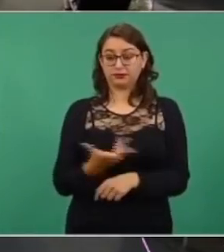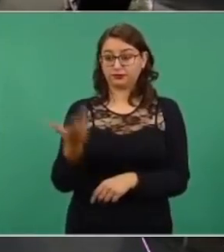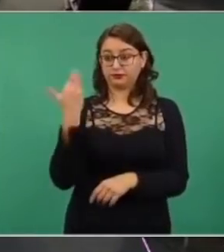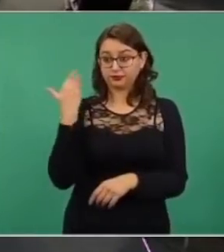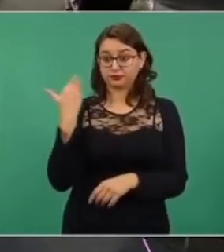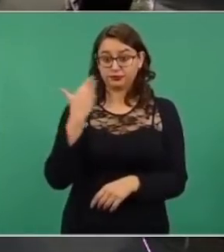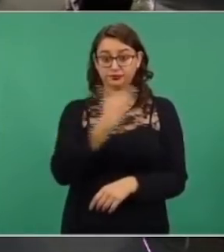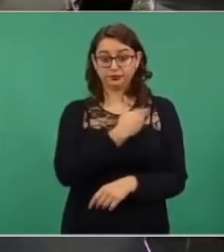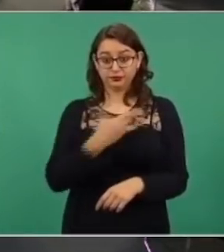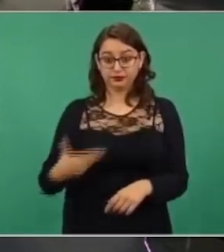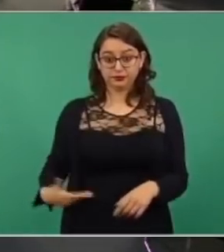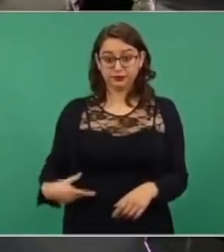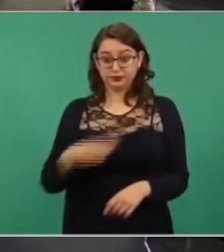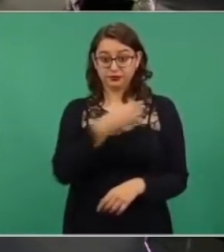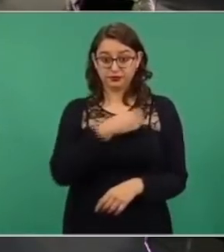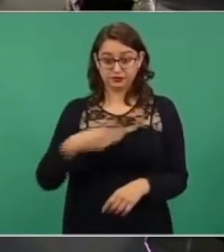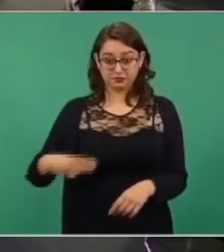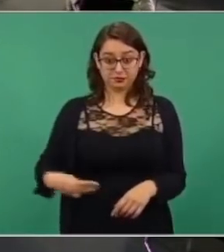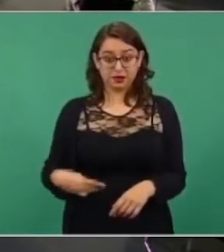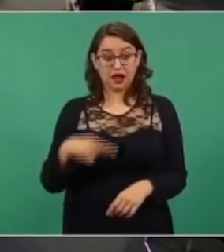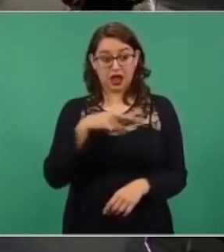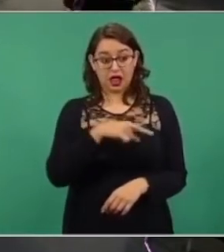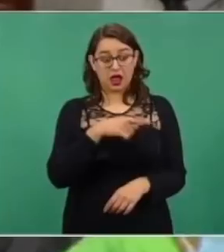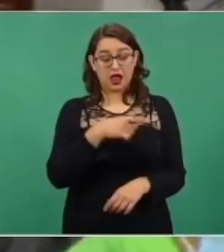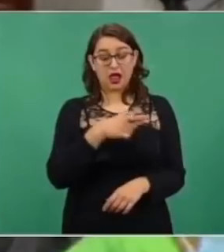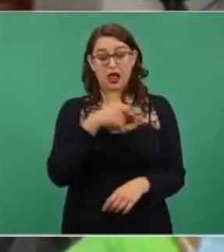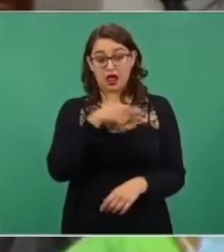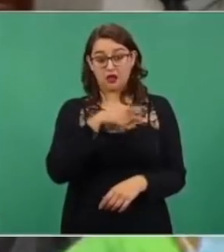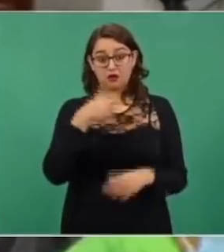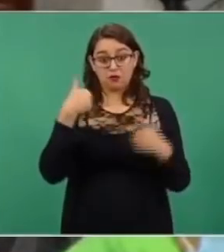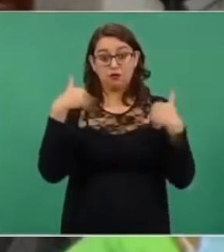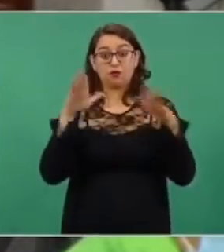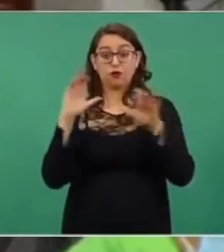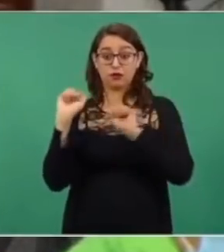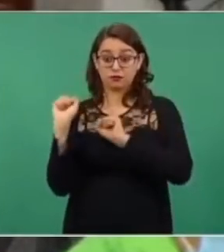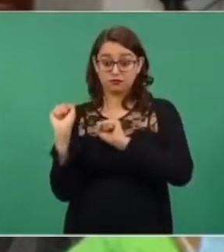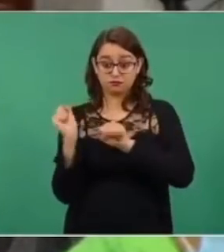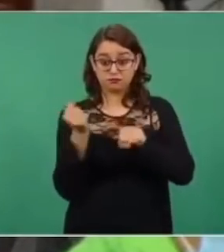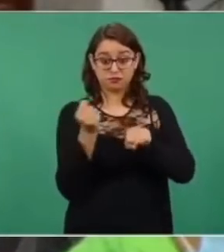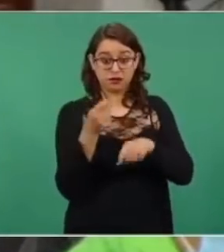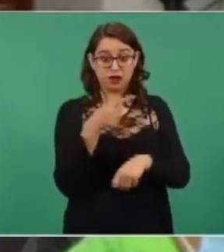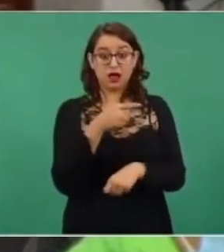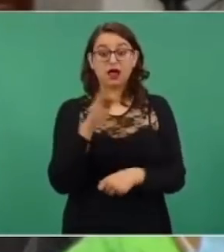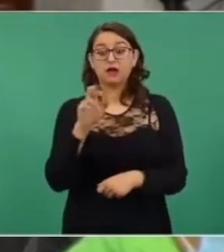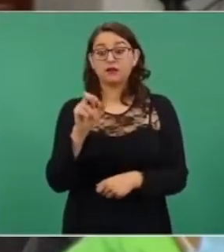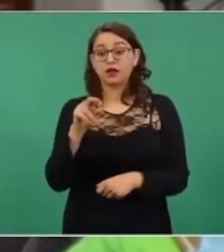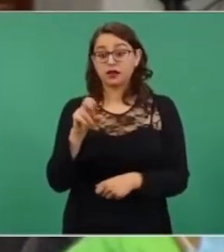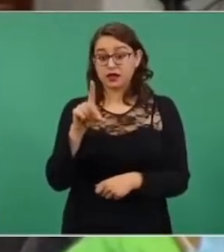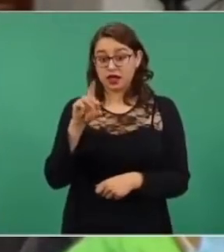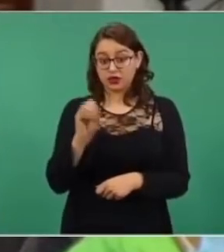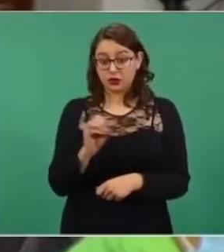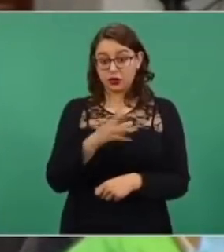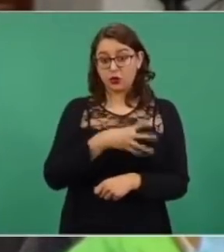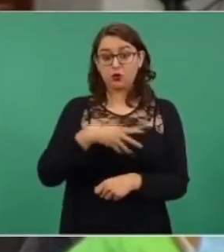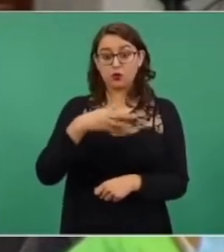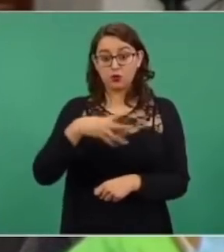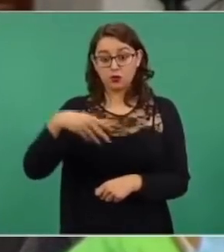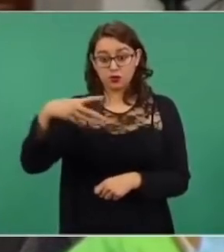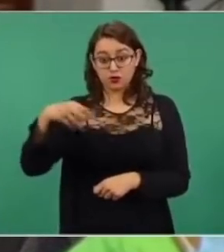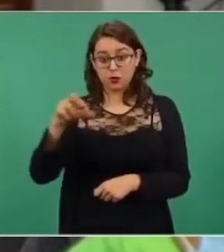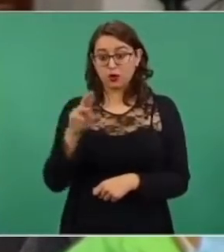fue beisbolista y que seguramente usted conoce, Fernando El Pulpo Remes, quien en